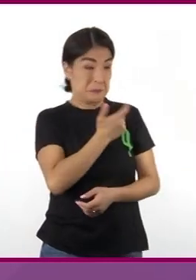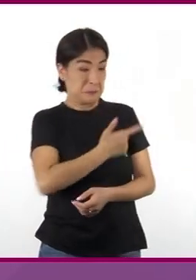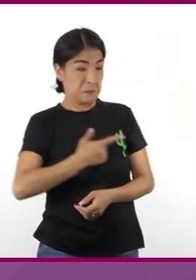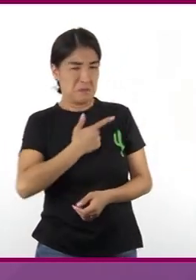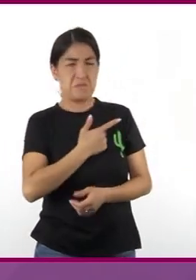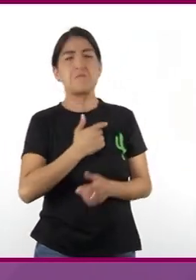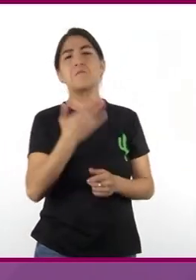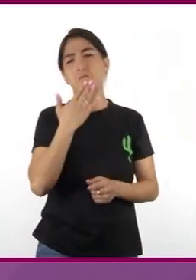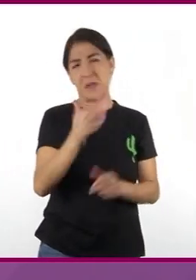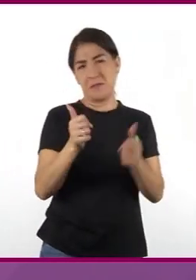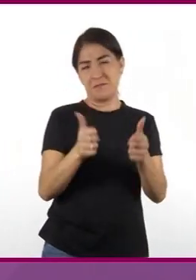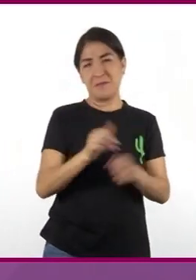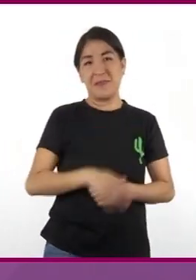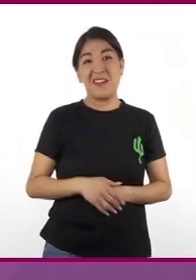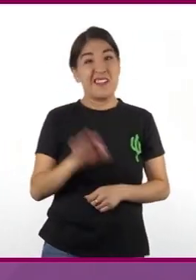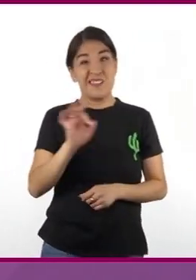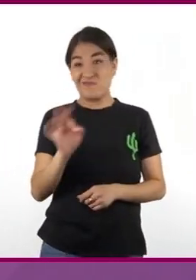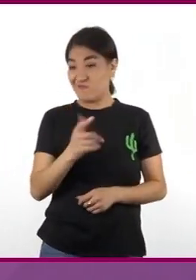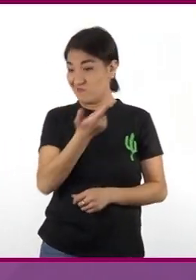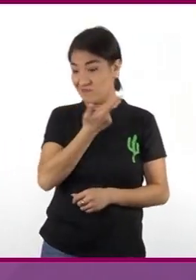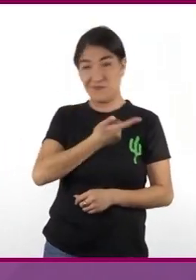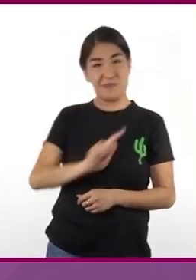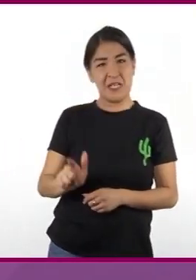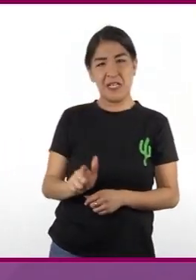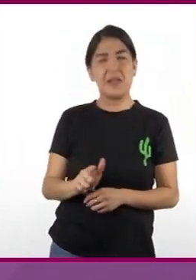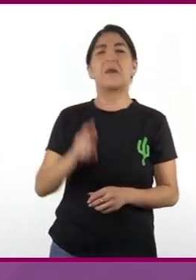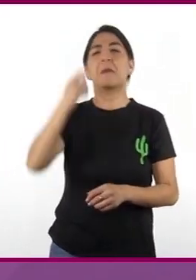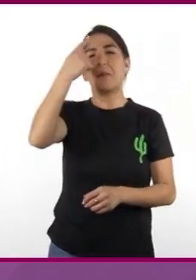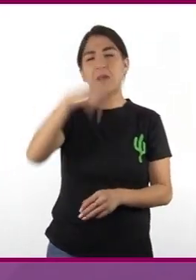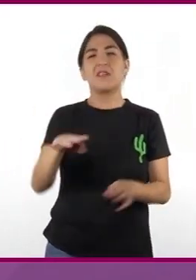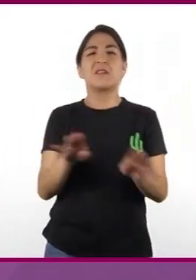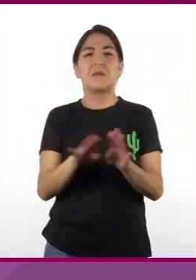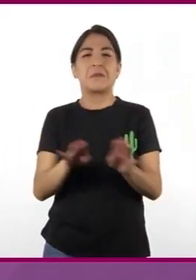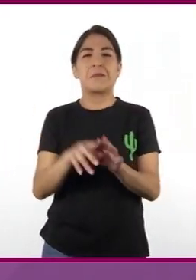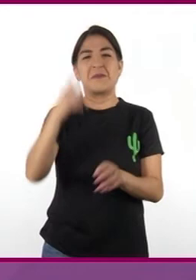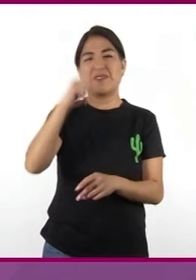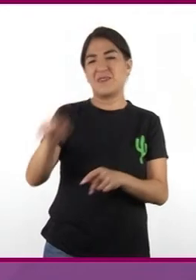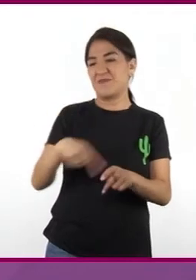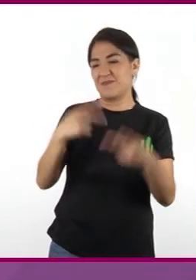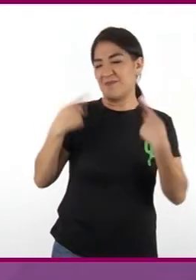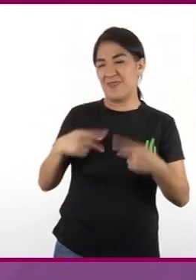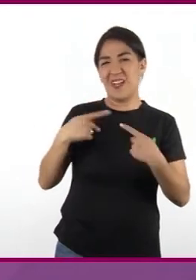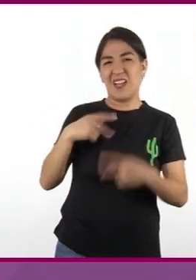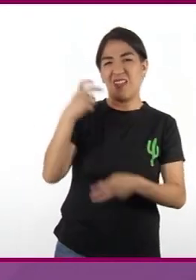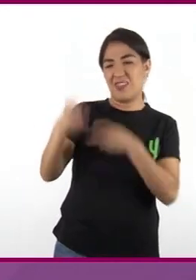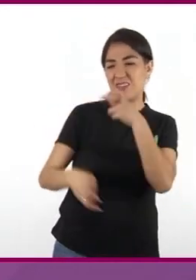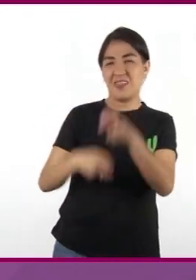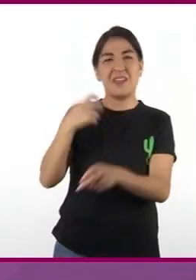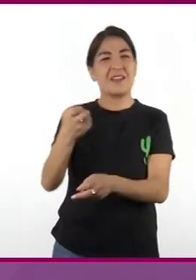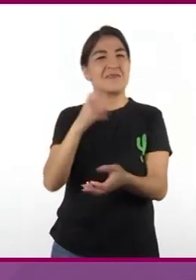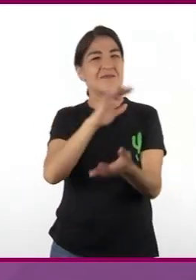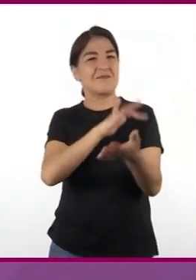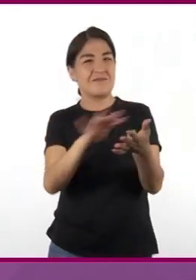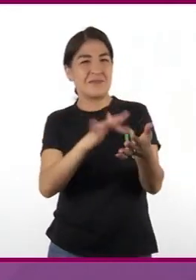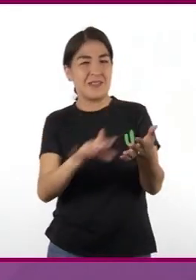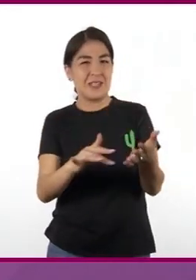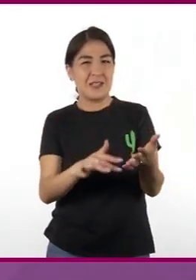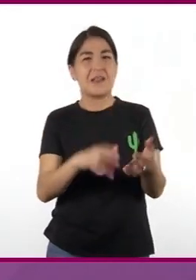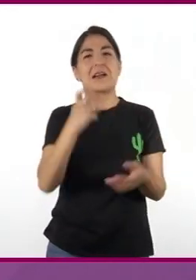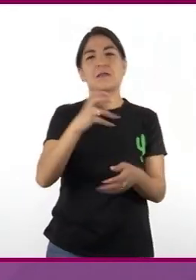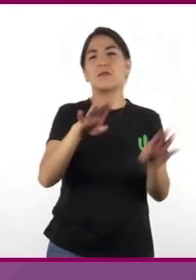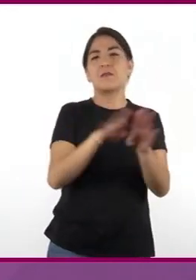no le gustan, pues al menos le darán ocasión para murmurar sobre ella, algo que gustan hacer en palacio